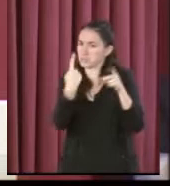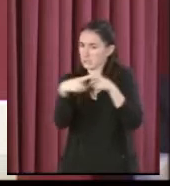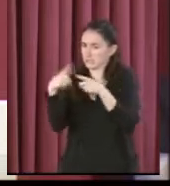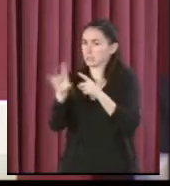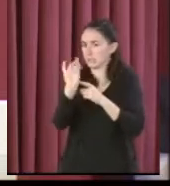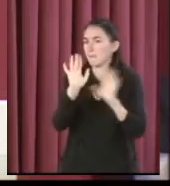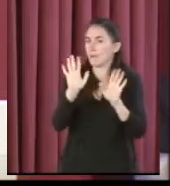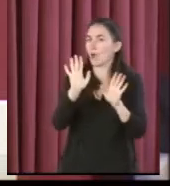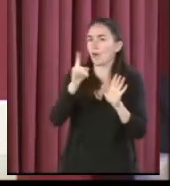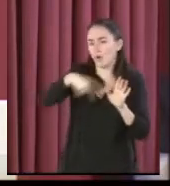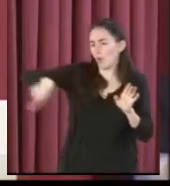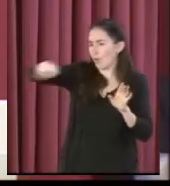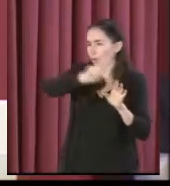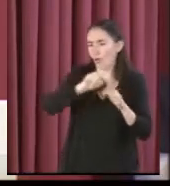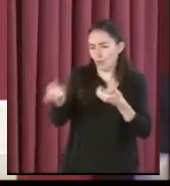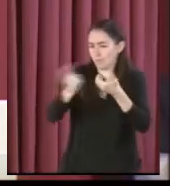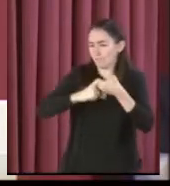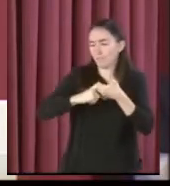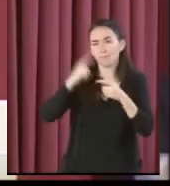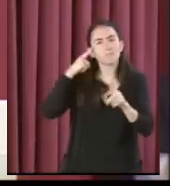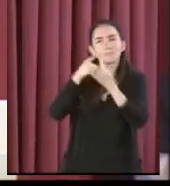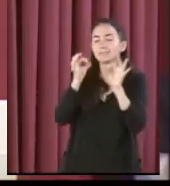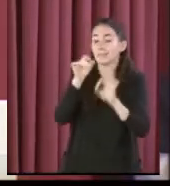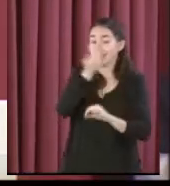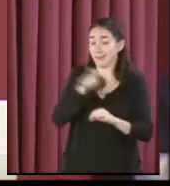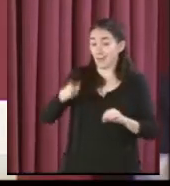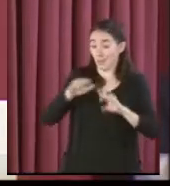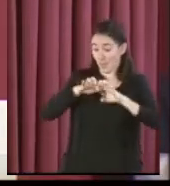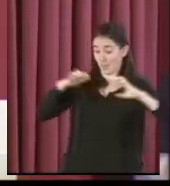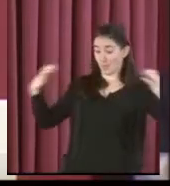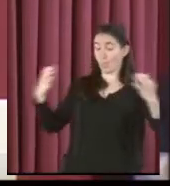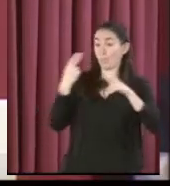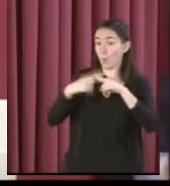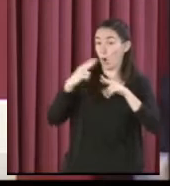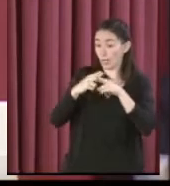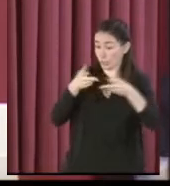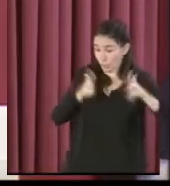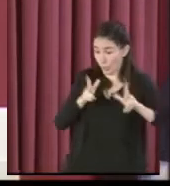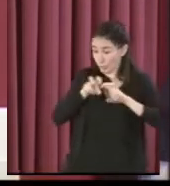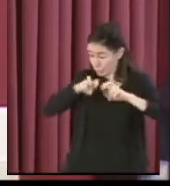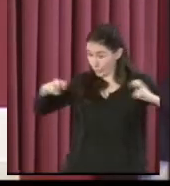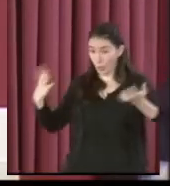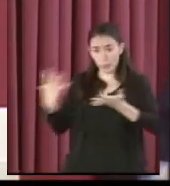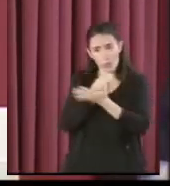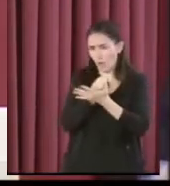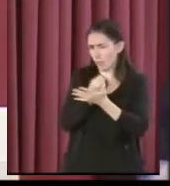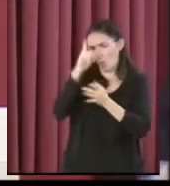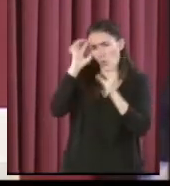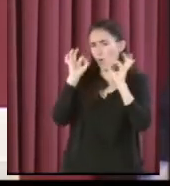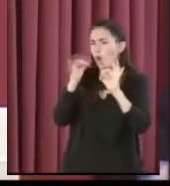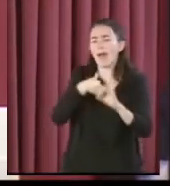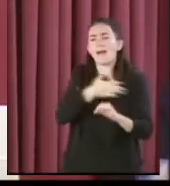los políticos que estamos sentados en esta mesa, en este pleno, tenemos la firme disposición de ser parte de la